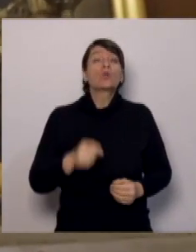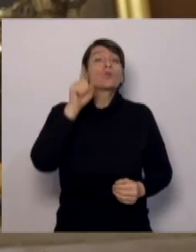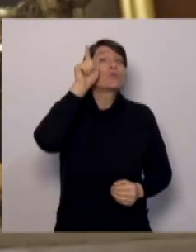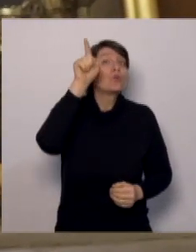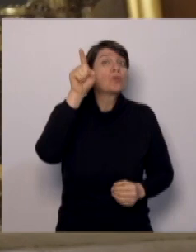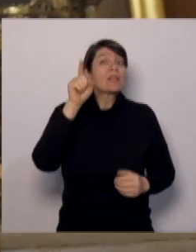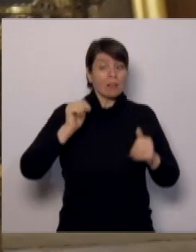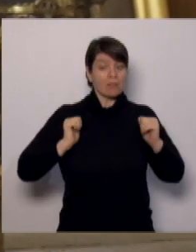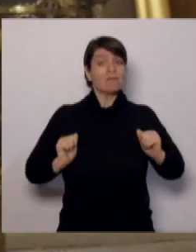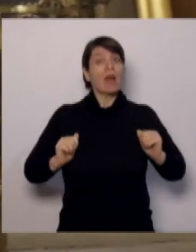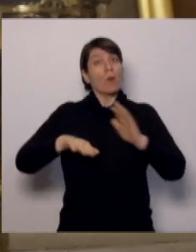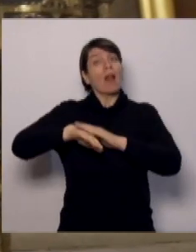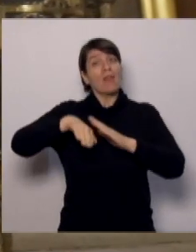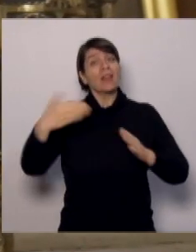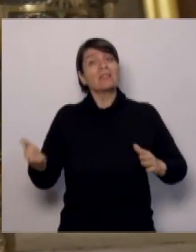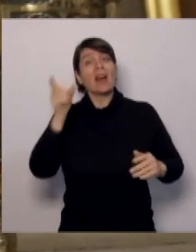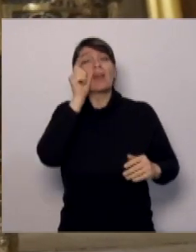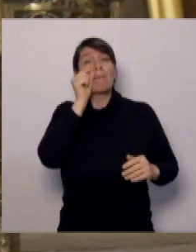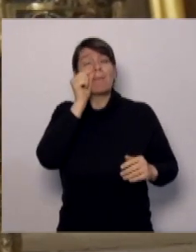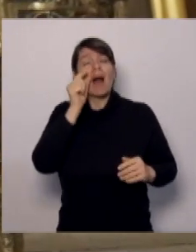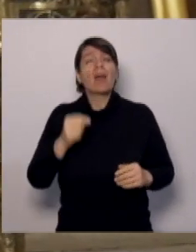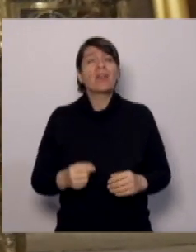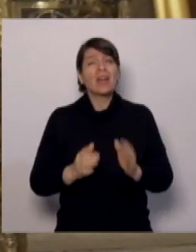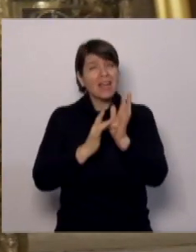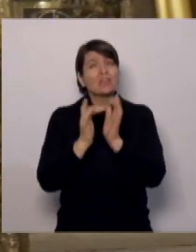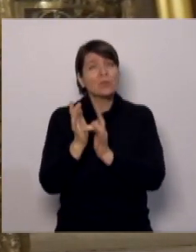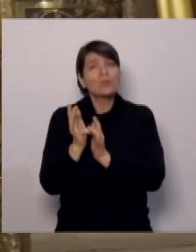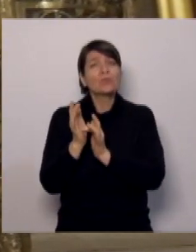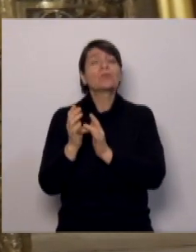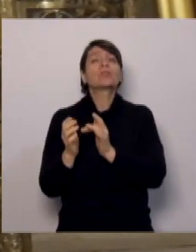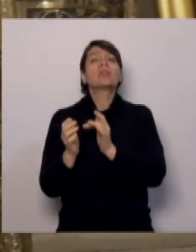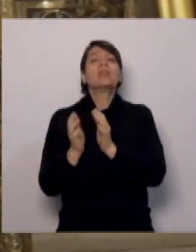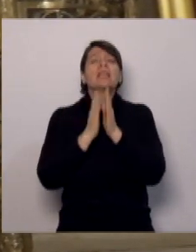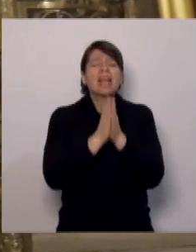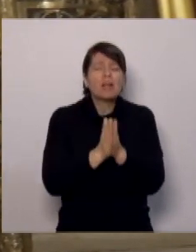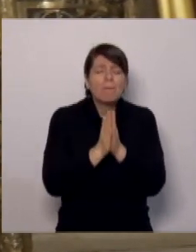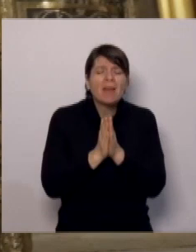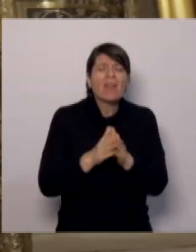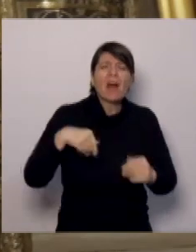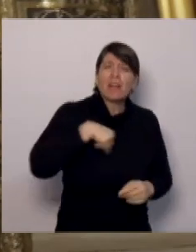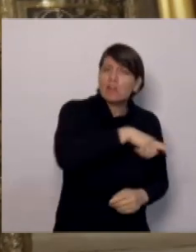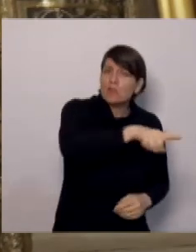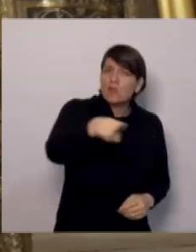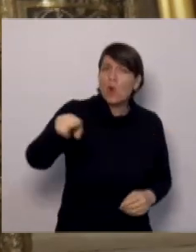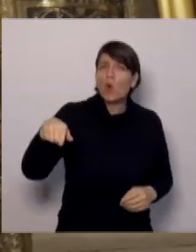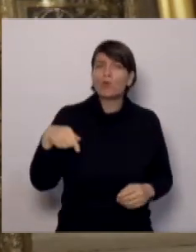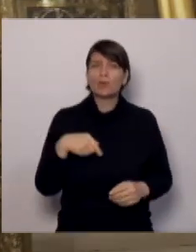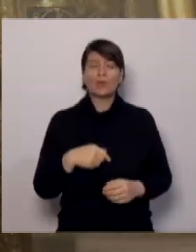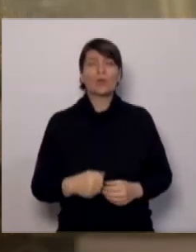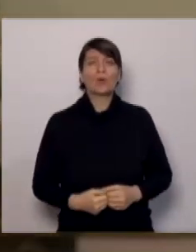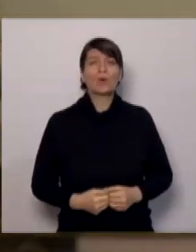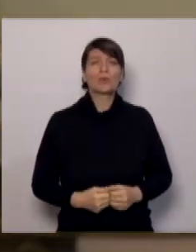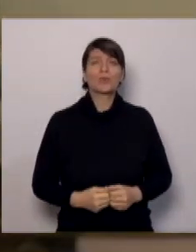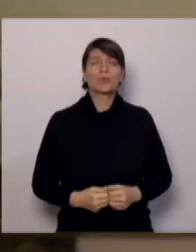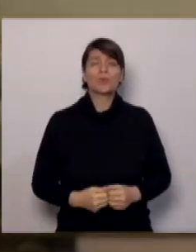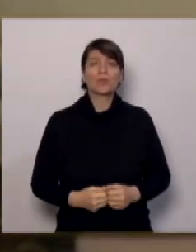súplicas. Tú que estás sentado a la derecha del Padre, ten piedad de